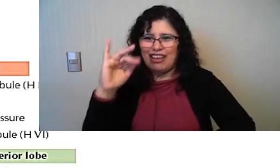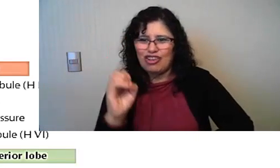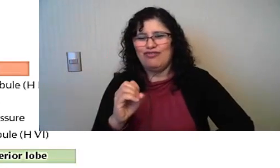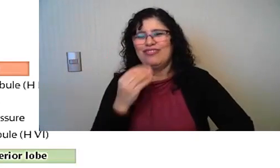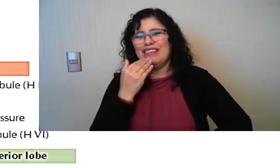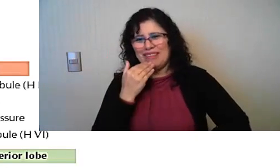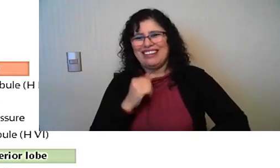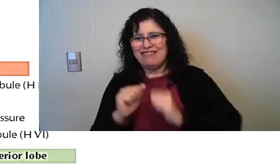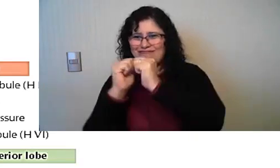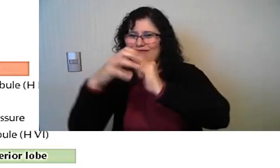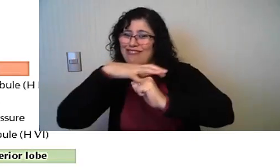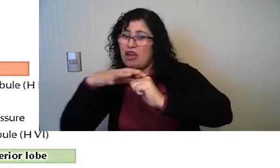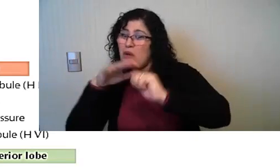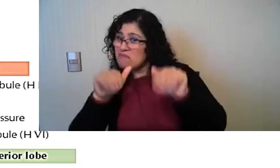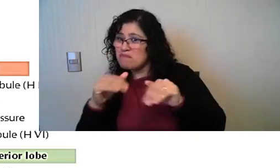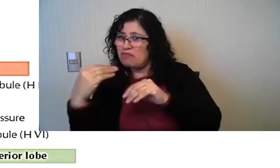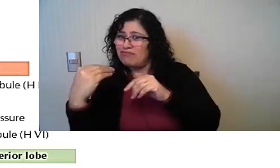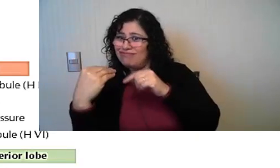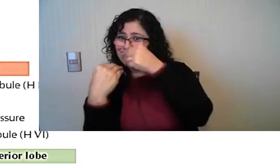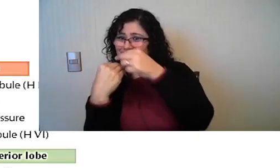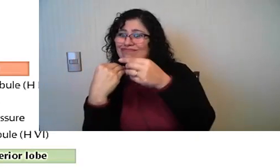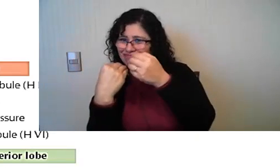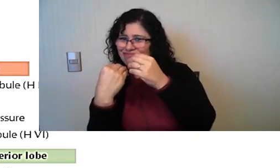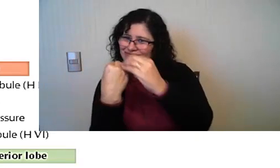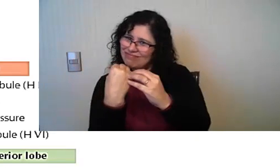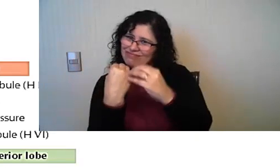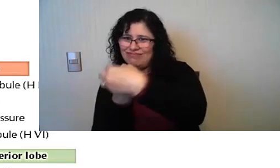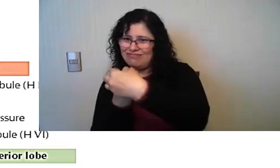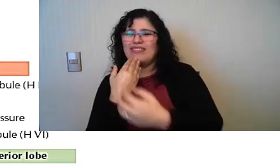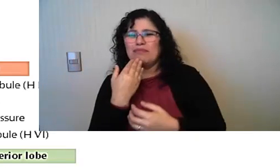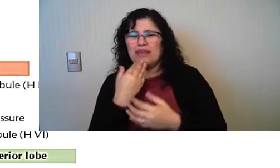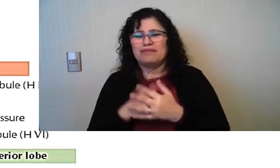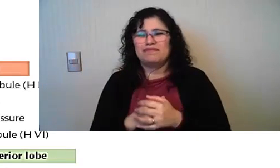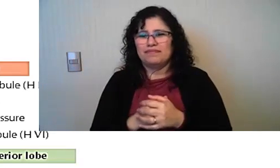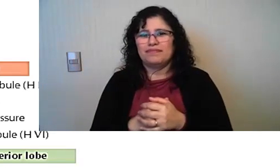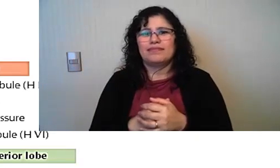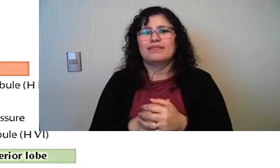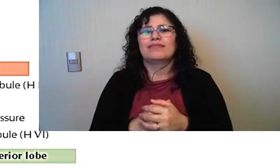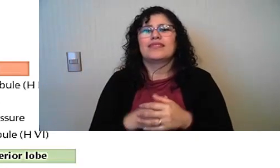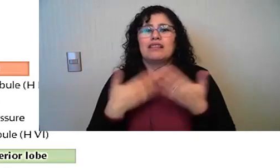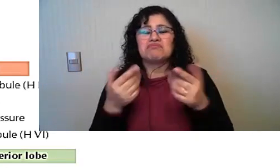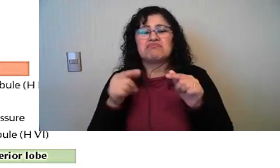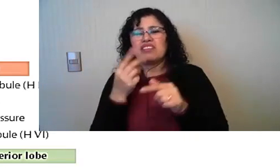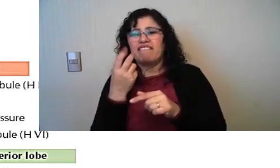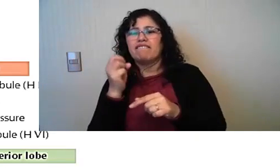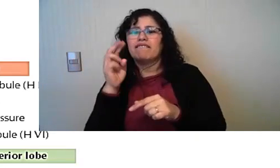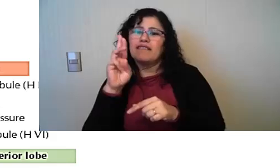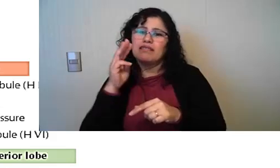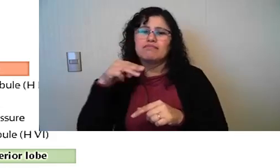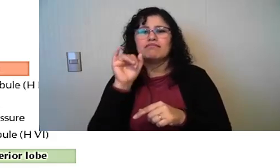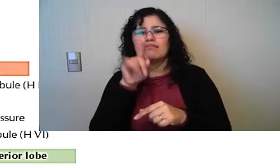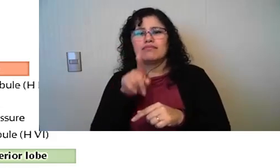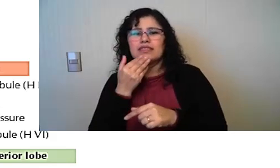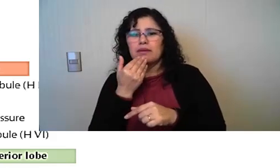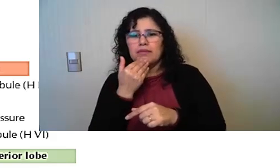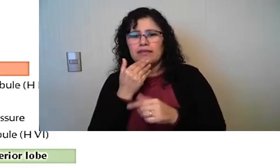Entonces, una parte central denominada vermis y dos partes laterales denominados hemisferios cerebelosos. Y además